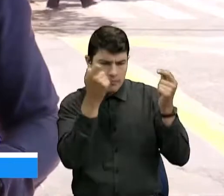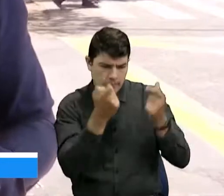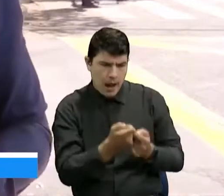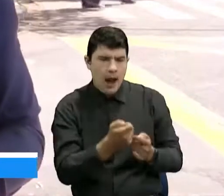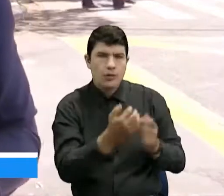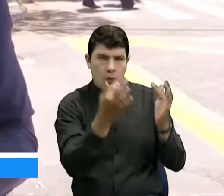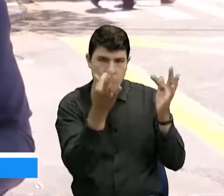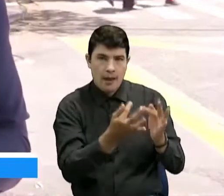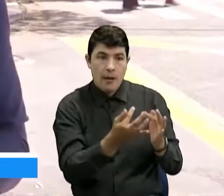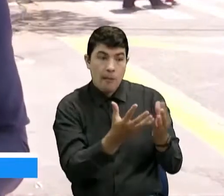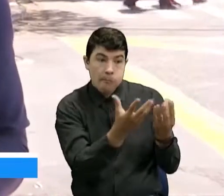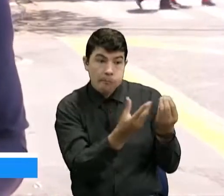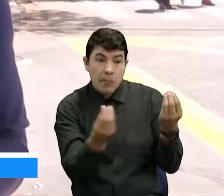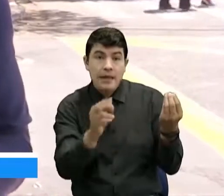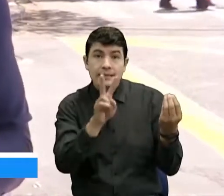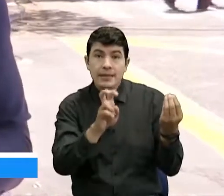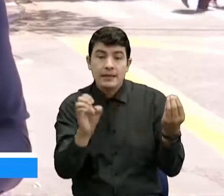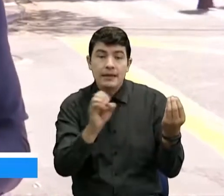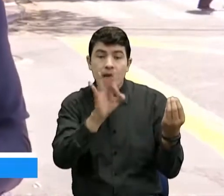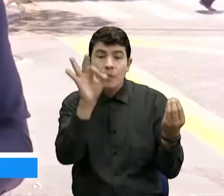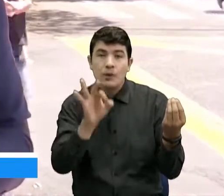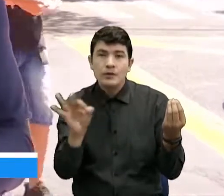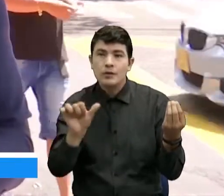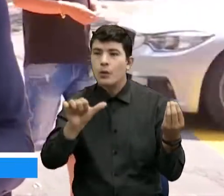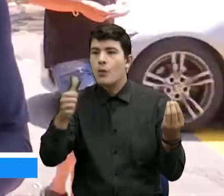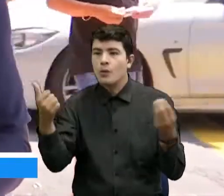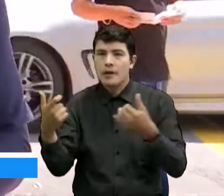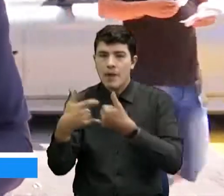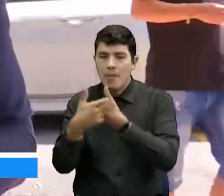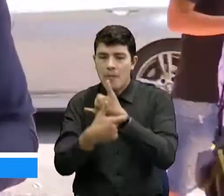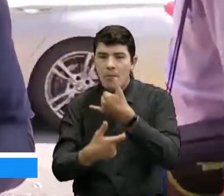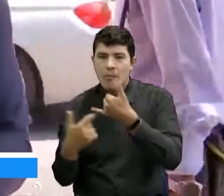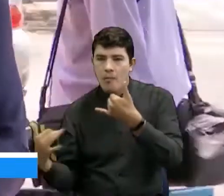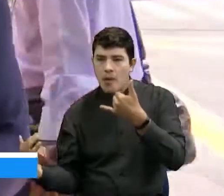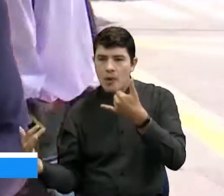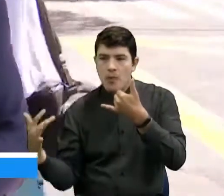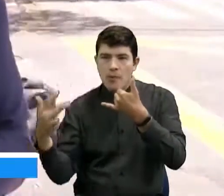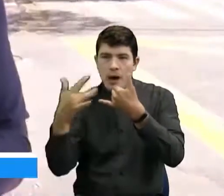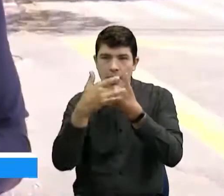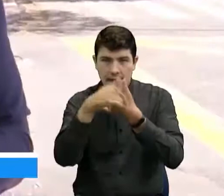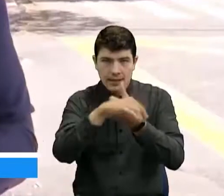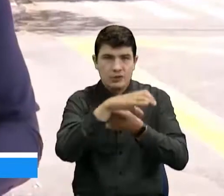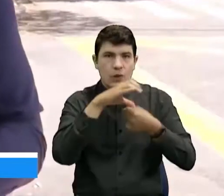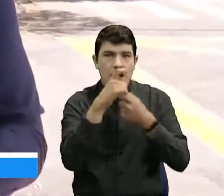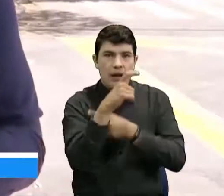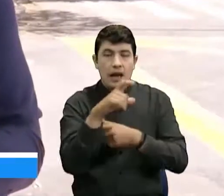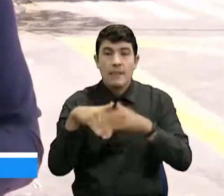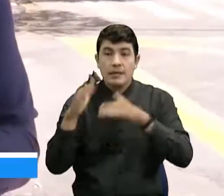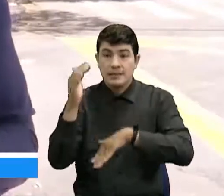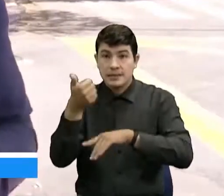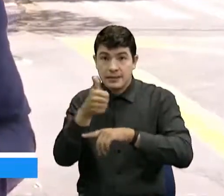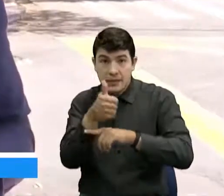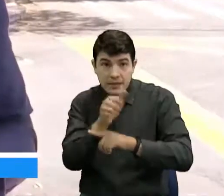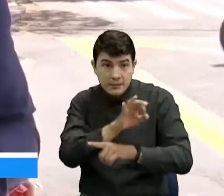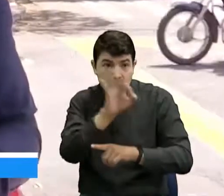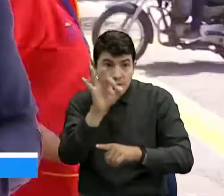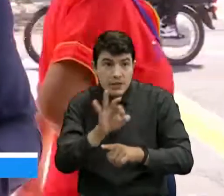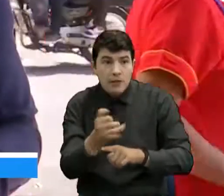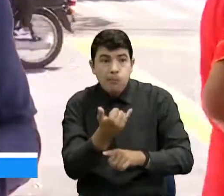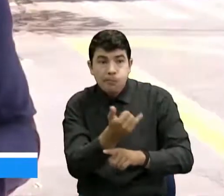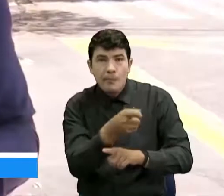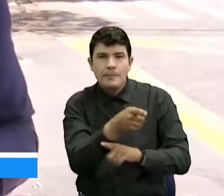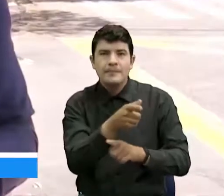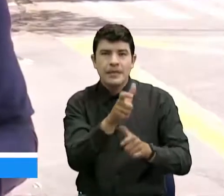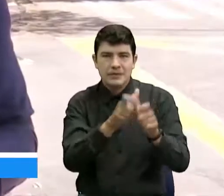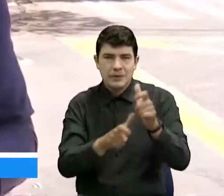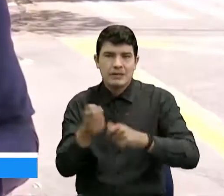de estas personas han llegado de otras regiones del país y el 10% corresponden también a los comerciantes informales